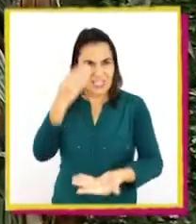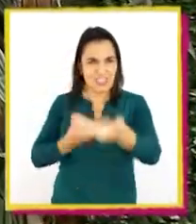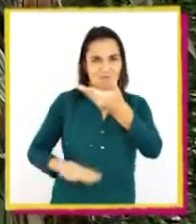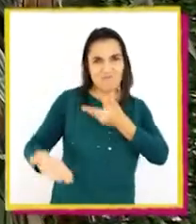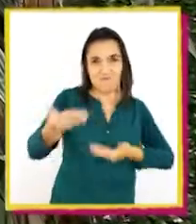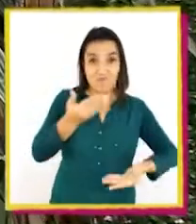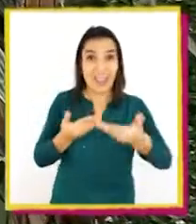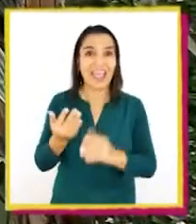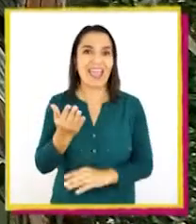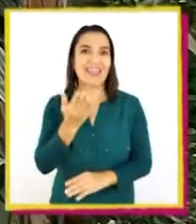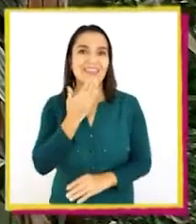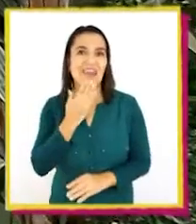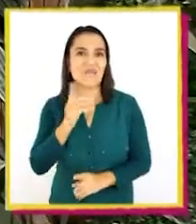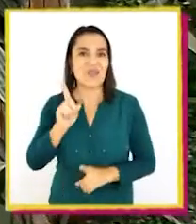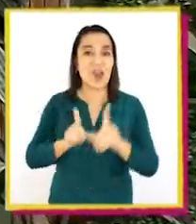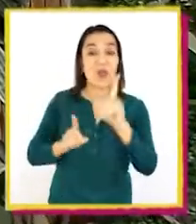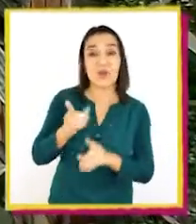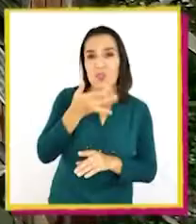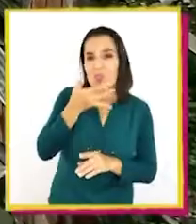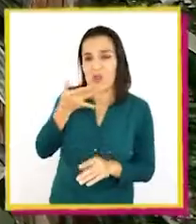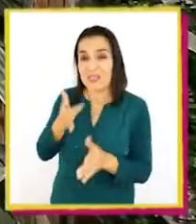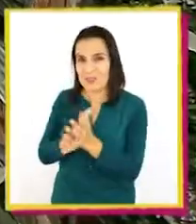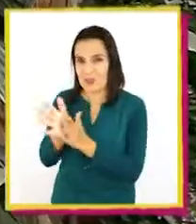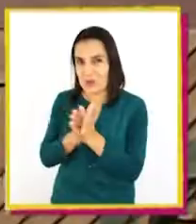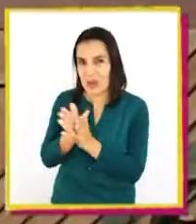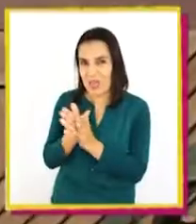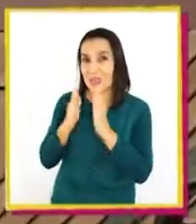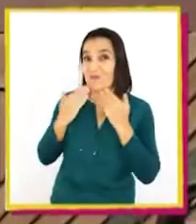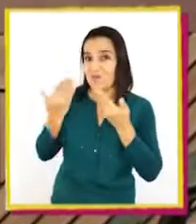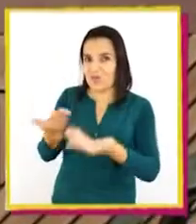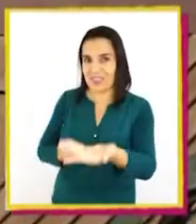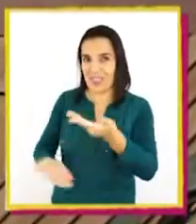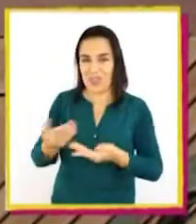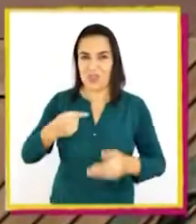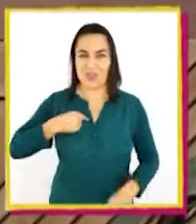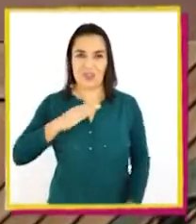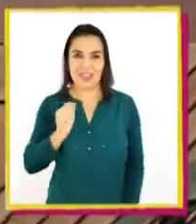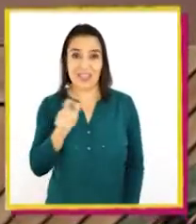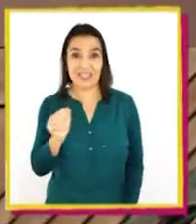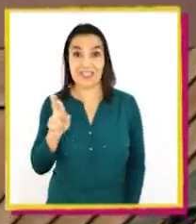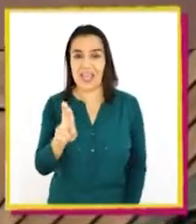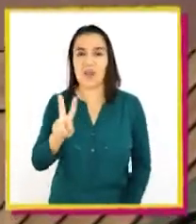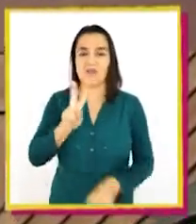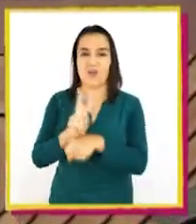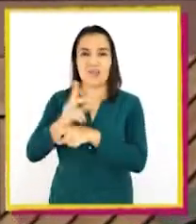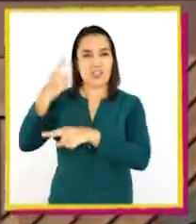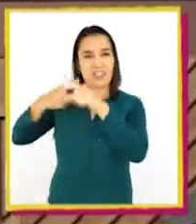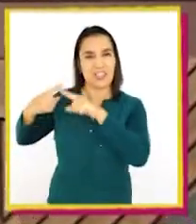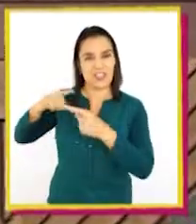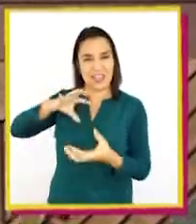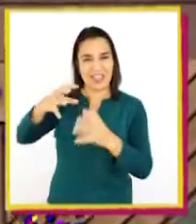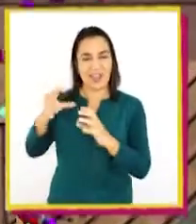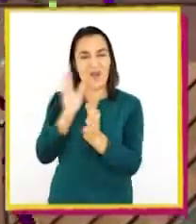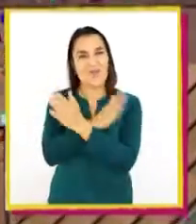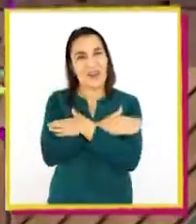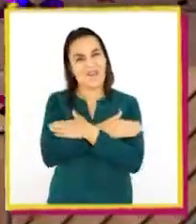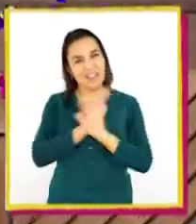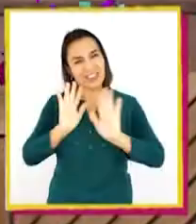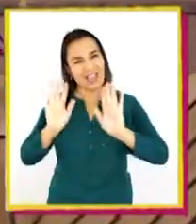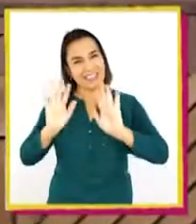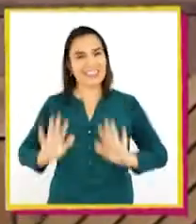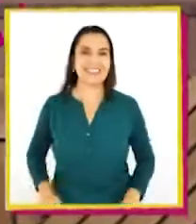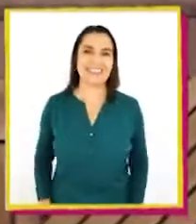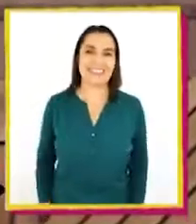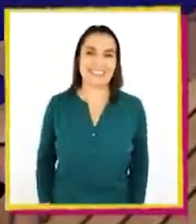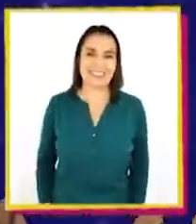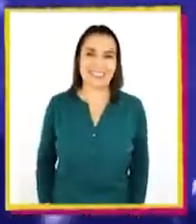experiencias e incluso algún dulce o chocolate. Soy César, su profesor de Historia y Geografía. Les mando un abrazo. ¡Chao,